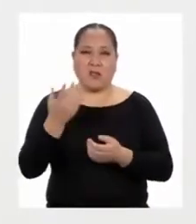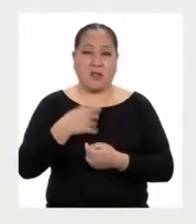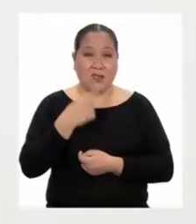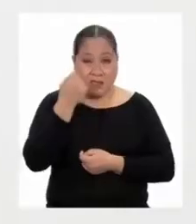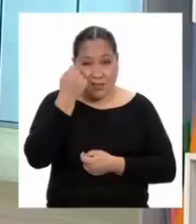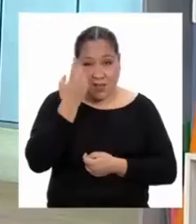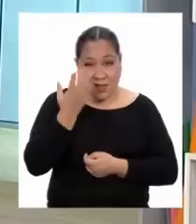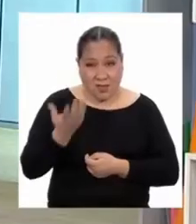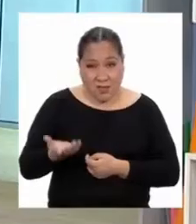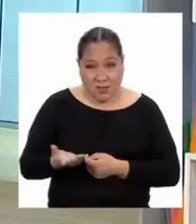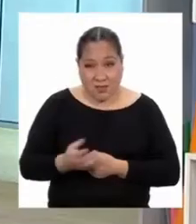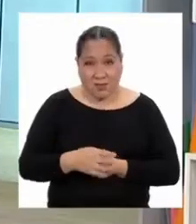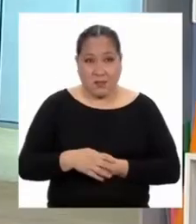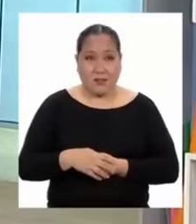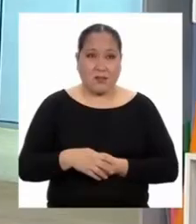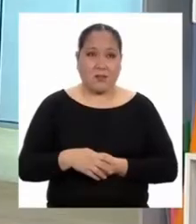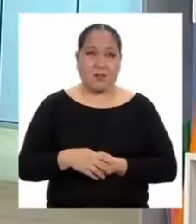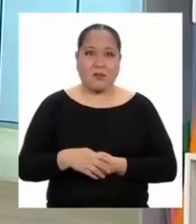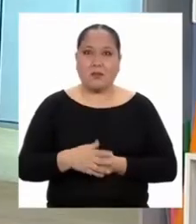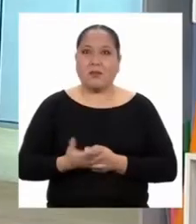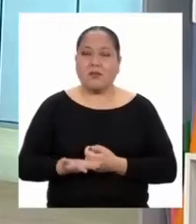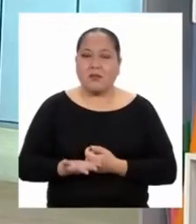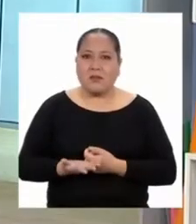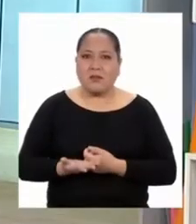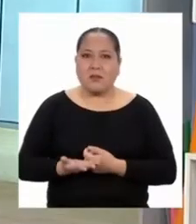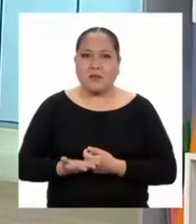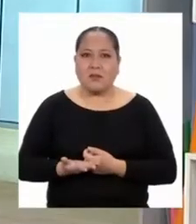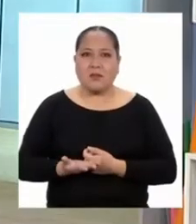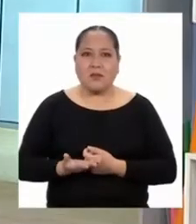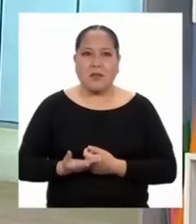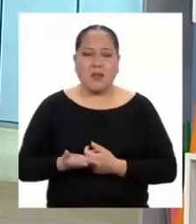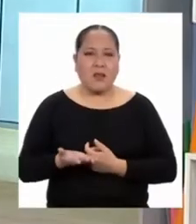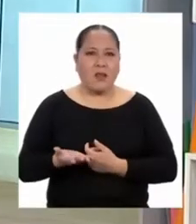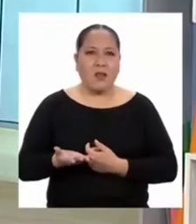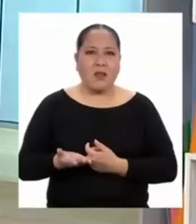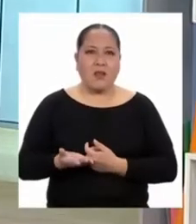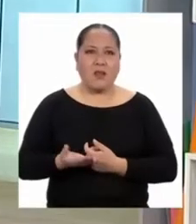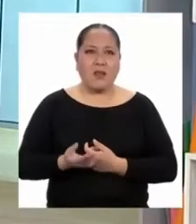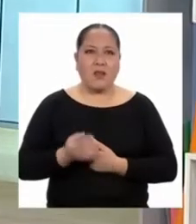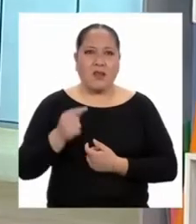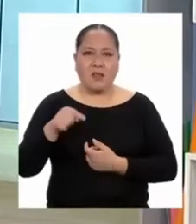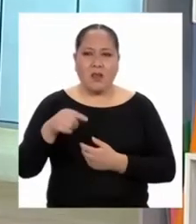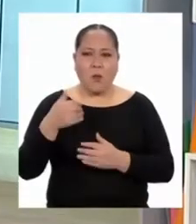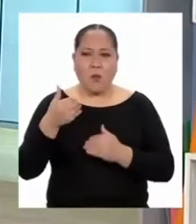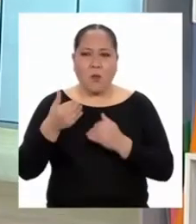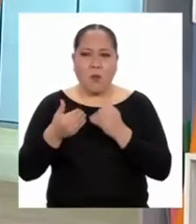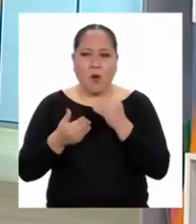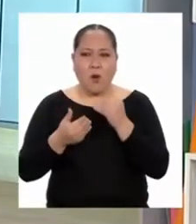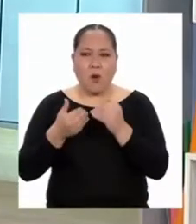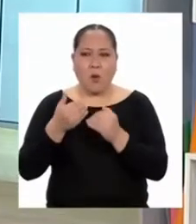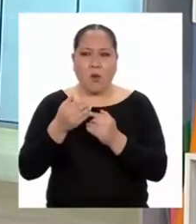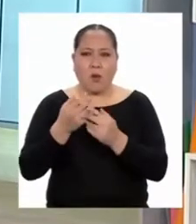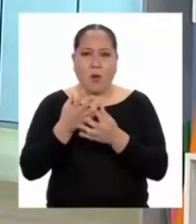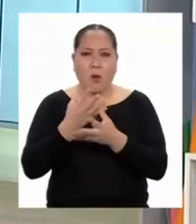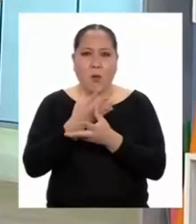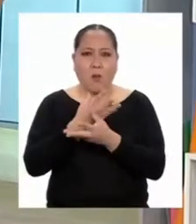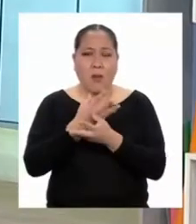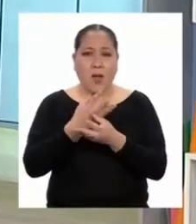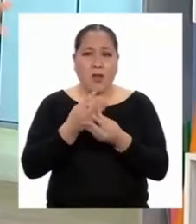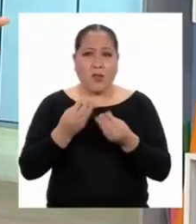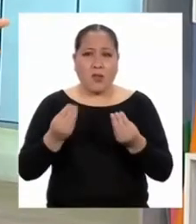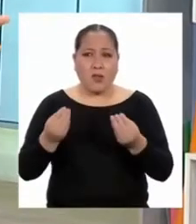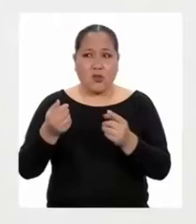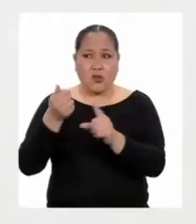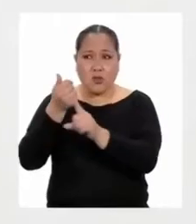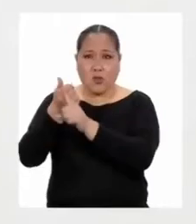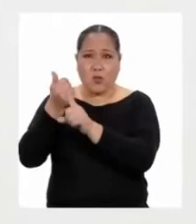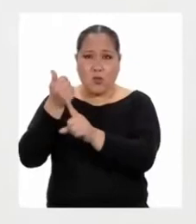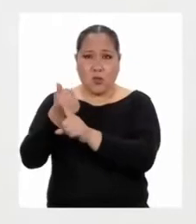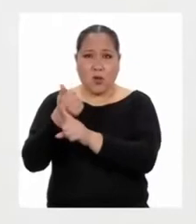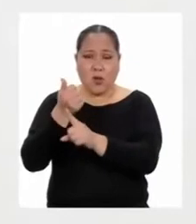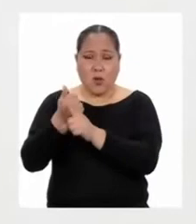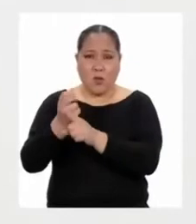eso? ¿Qué? O sea que poco a poco fue perdiendo su propia identidad.